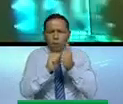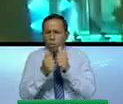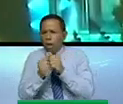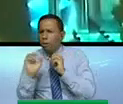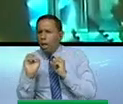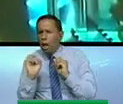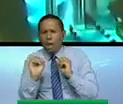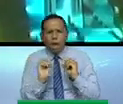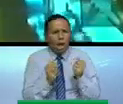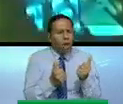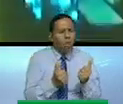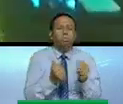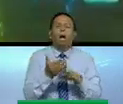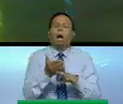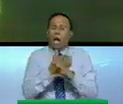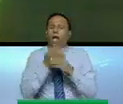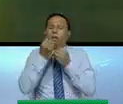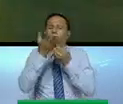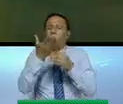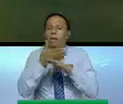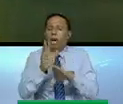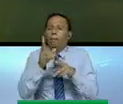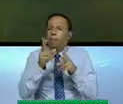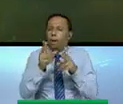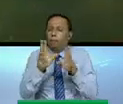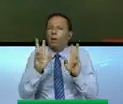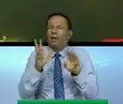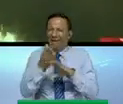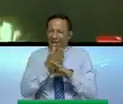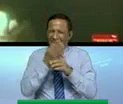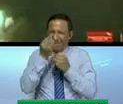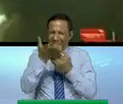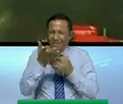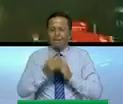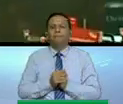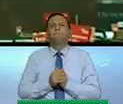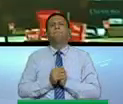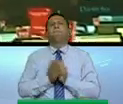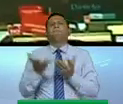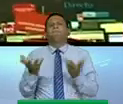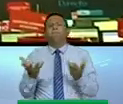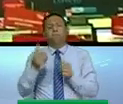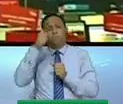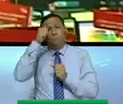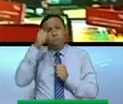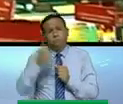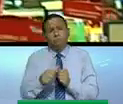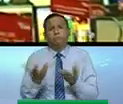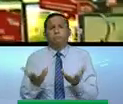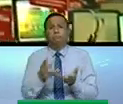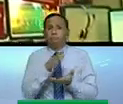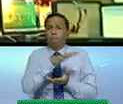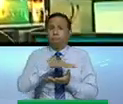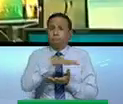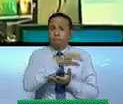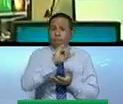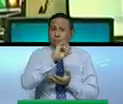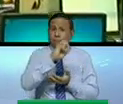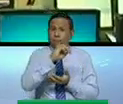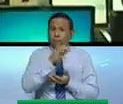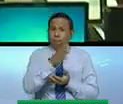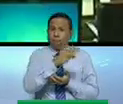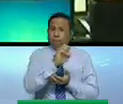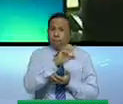allá de lo que ya dijeron las autoridades que les mencioné. Recordar que en el Cantón Simón Bolívar, que fue el epicentro de